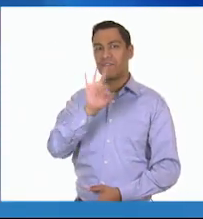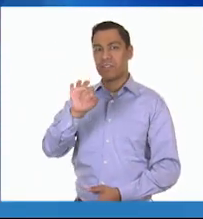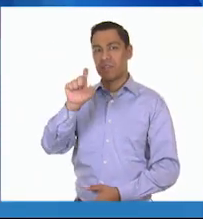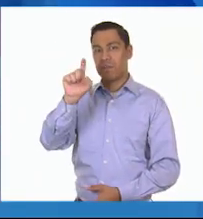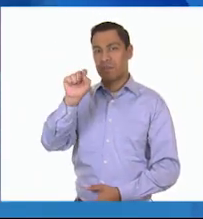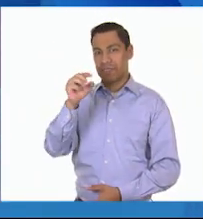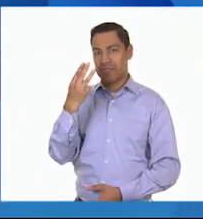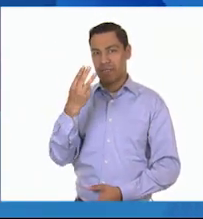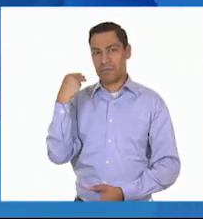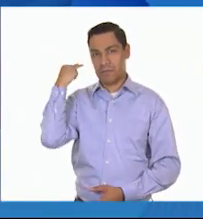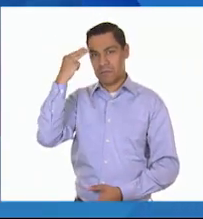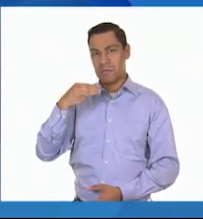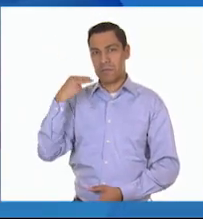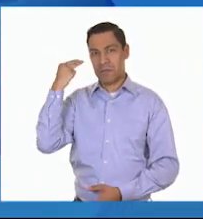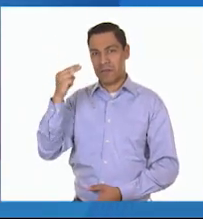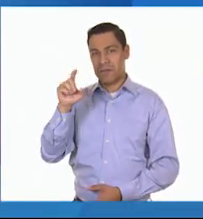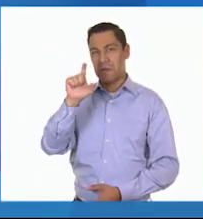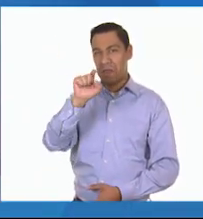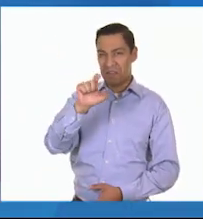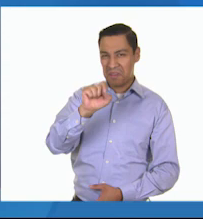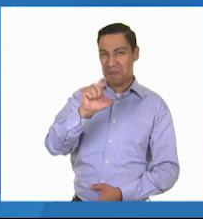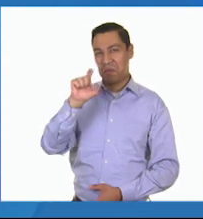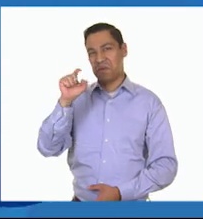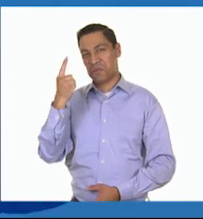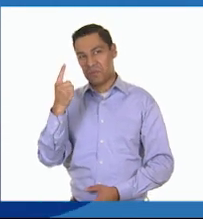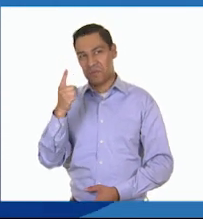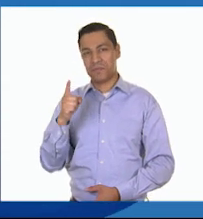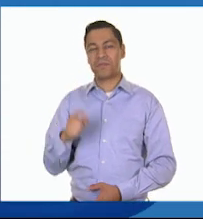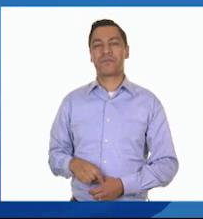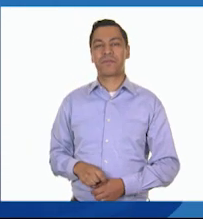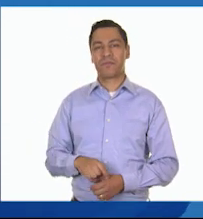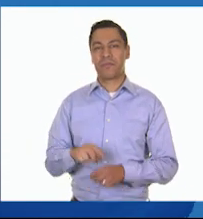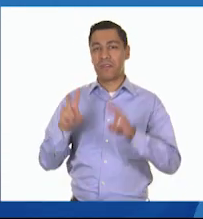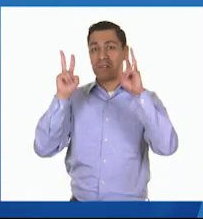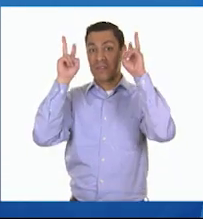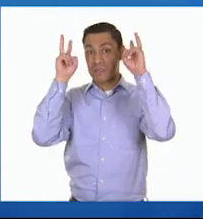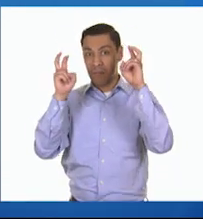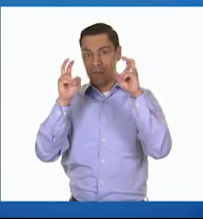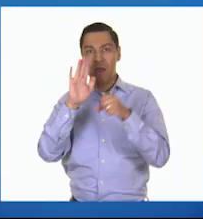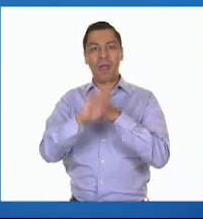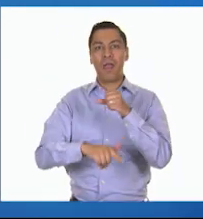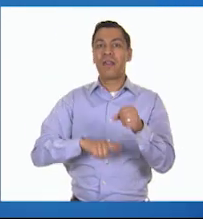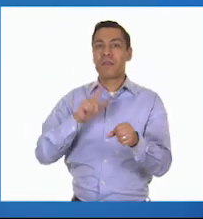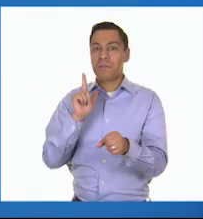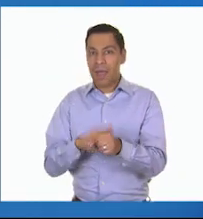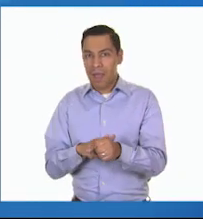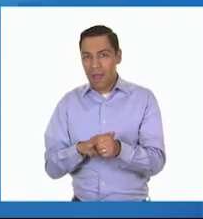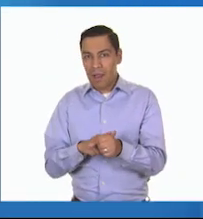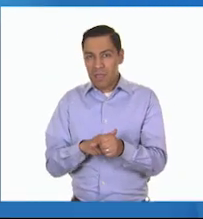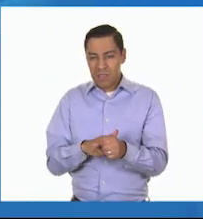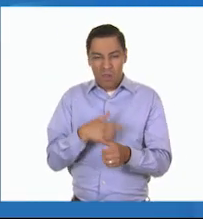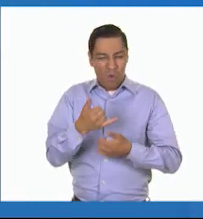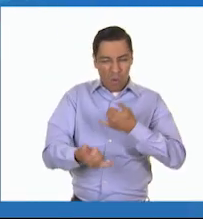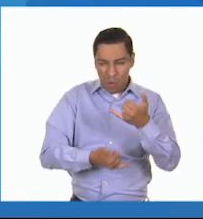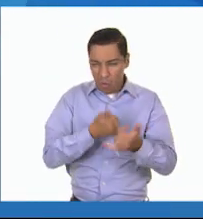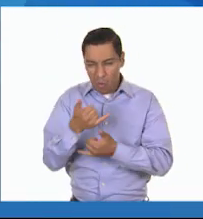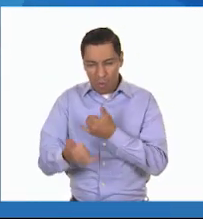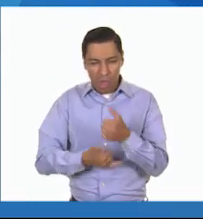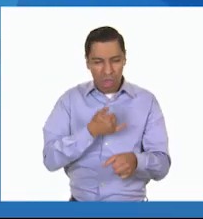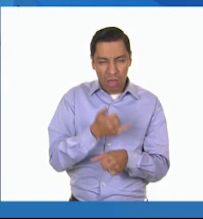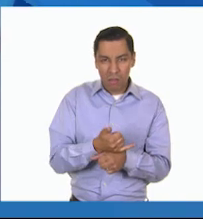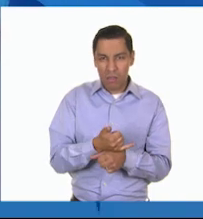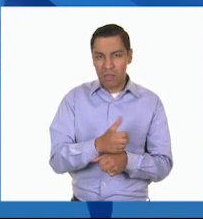23 de marzo 2021. Los animales no son juguetes, por